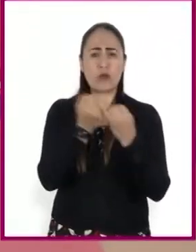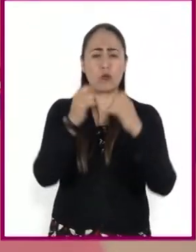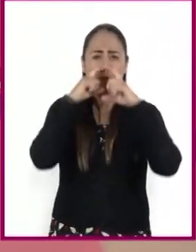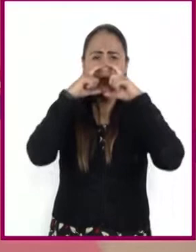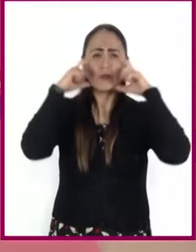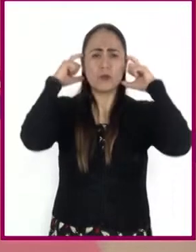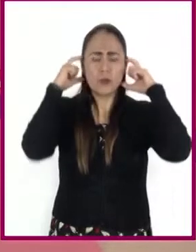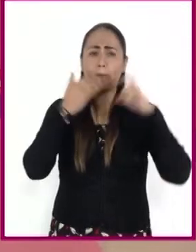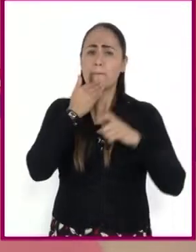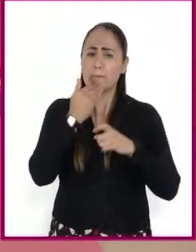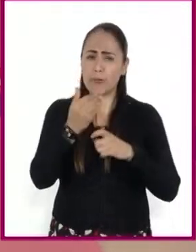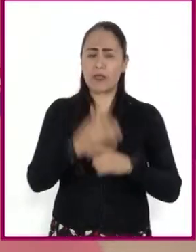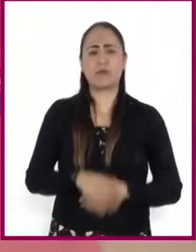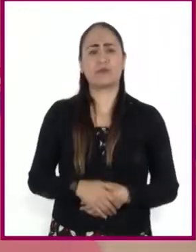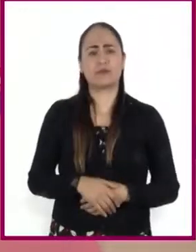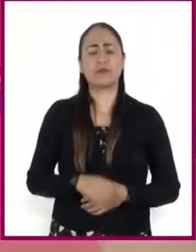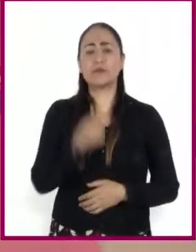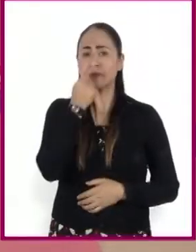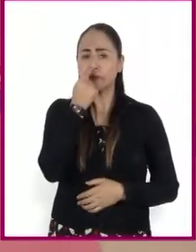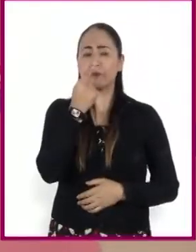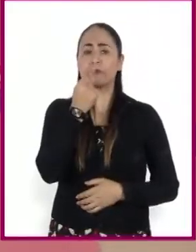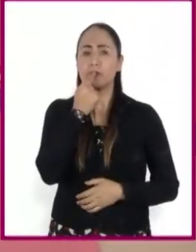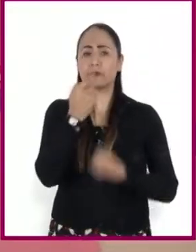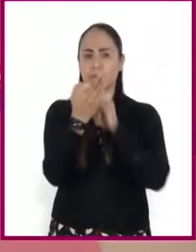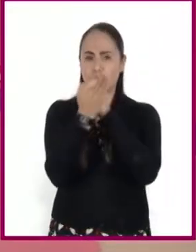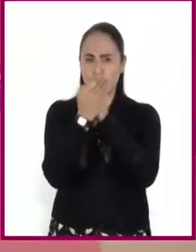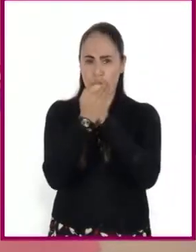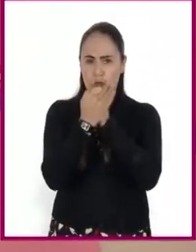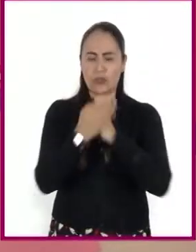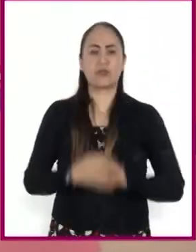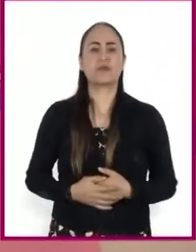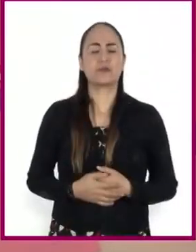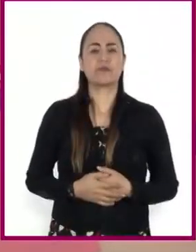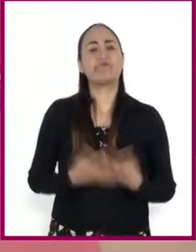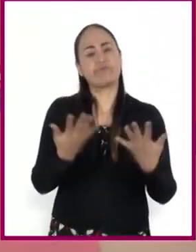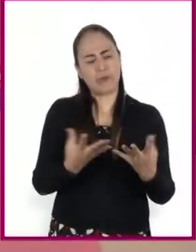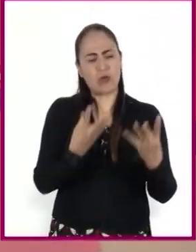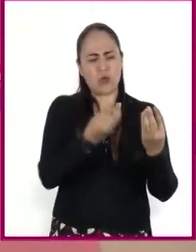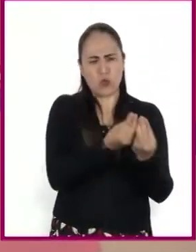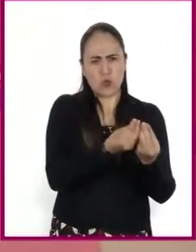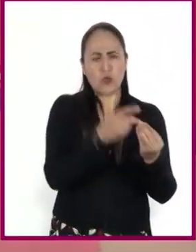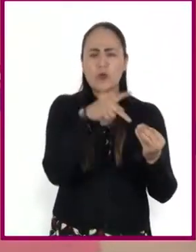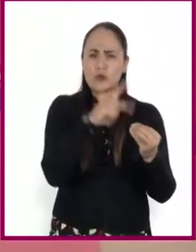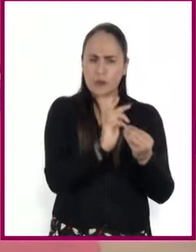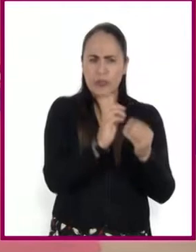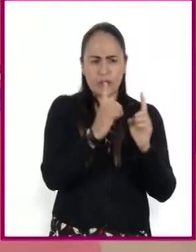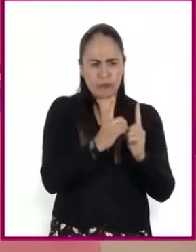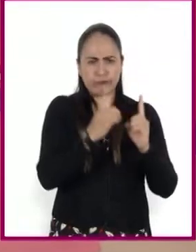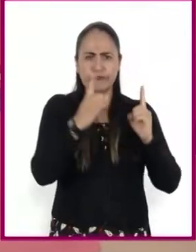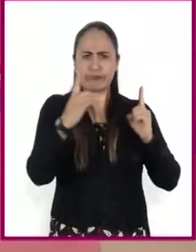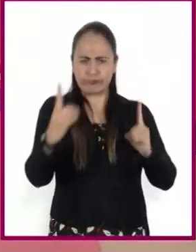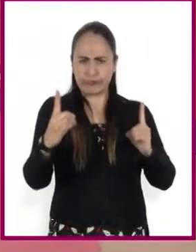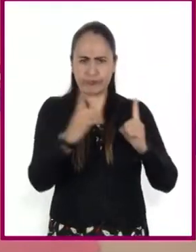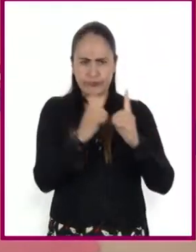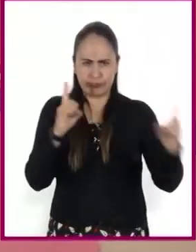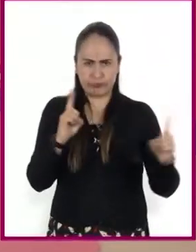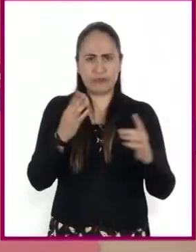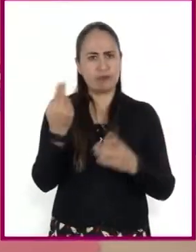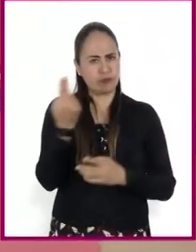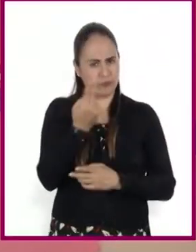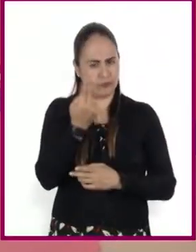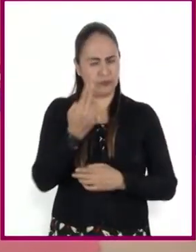cubrebocas adecuadamente, de forma que cubra nariz y boca. Y aunque nos reunamos, recordemos guardar y pedir la sana